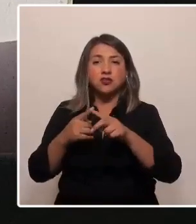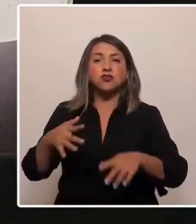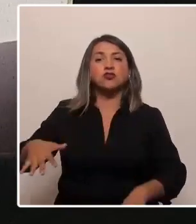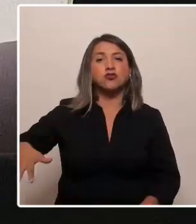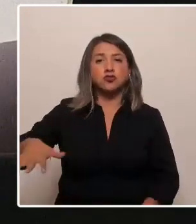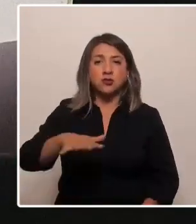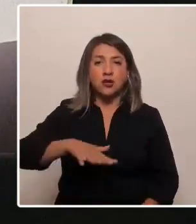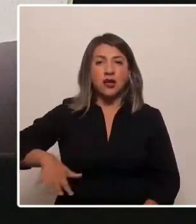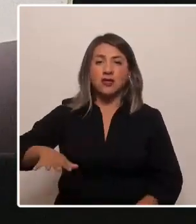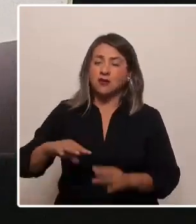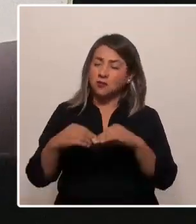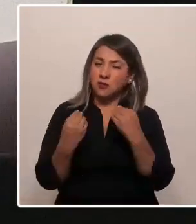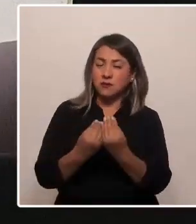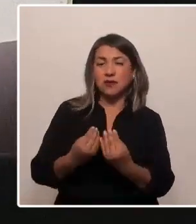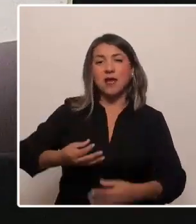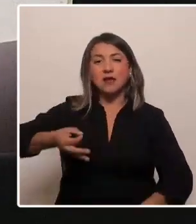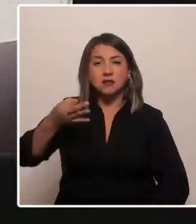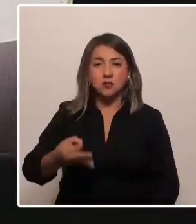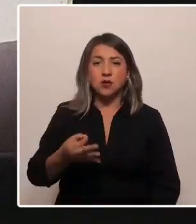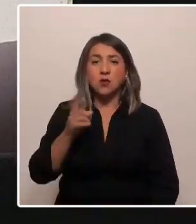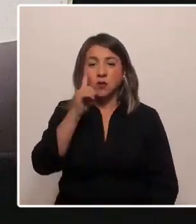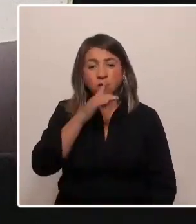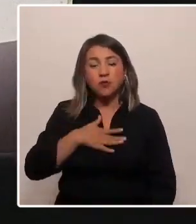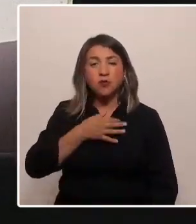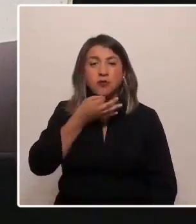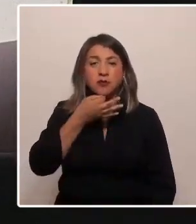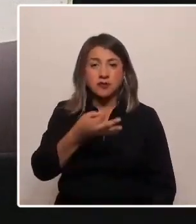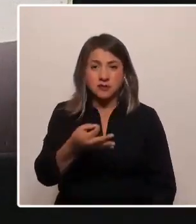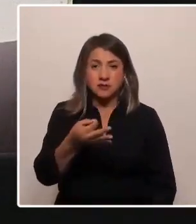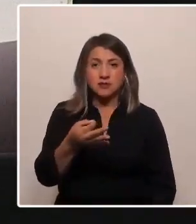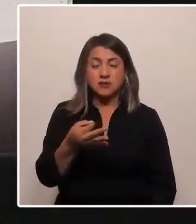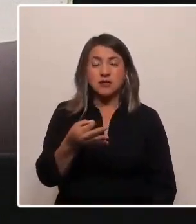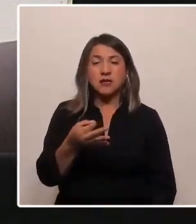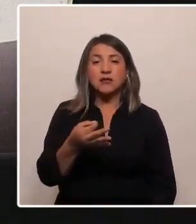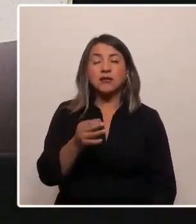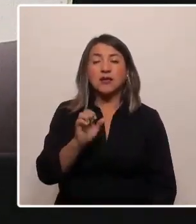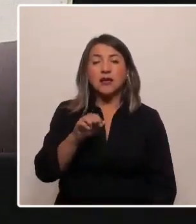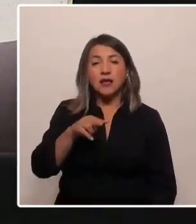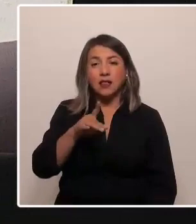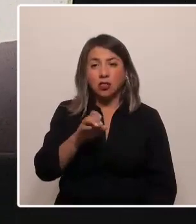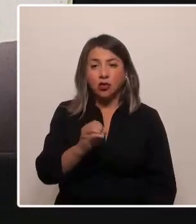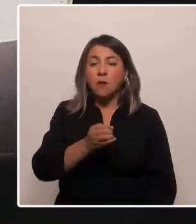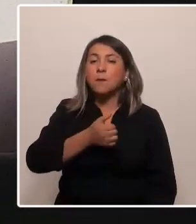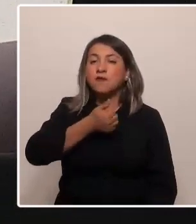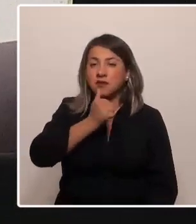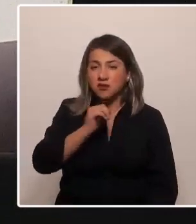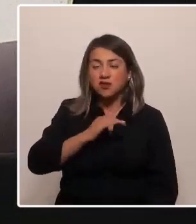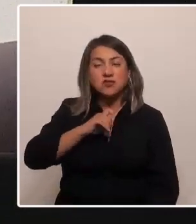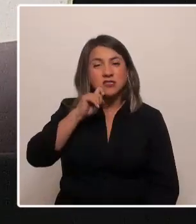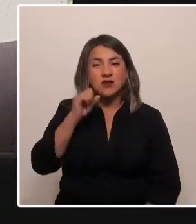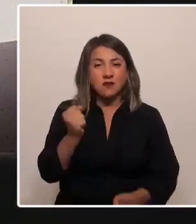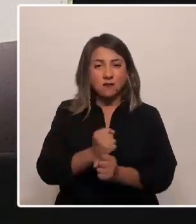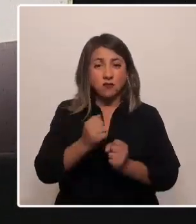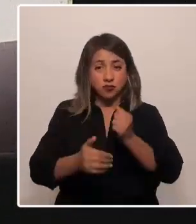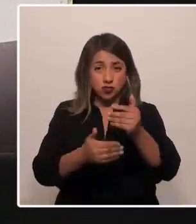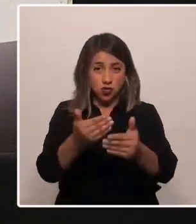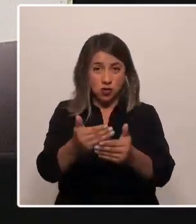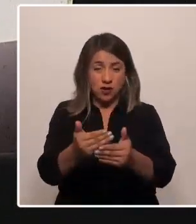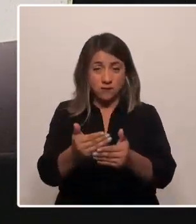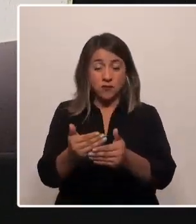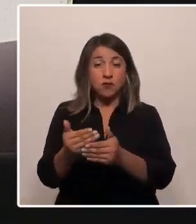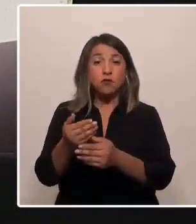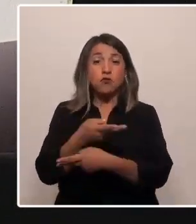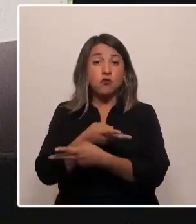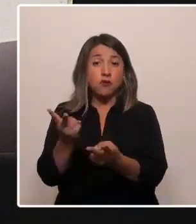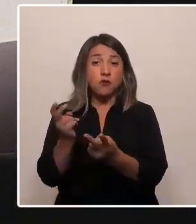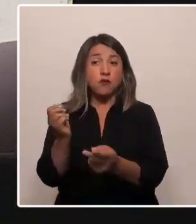garantizados. Por último, quiero hablar de la endoprivatización, la cual consiste en hacer funcionar y operar el aparato público como si